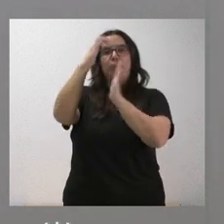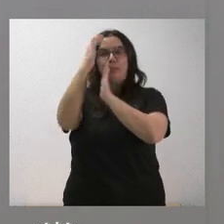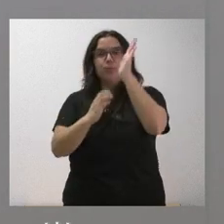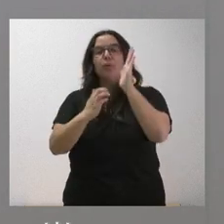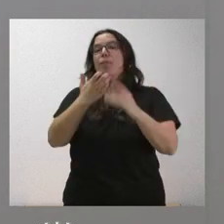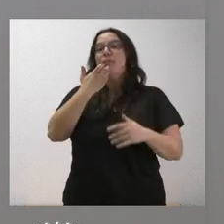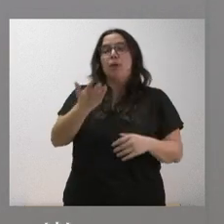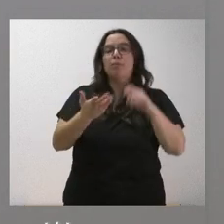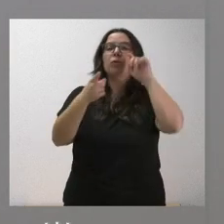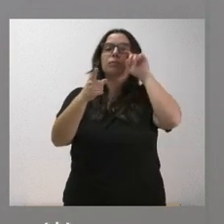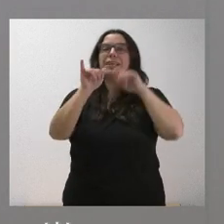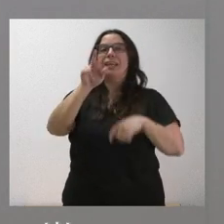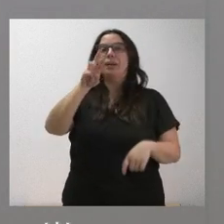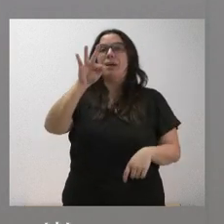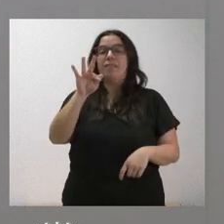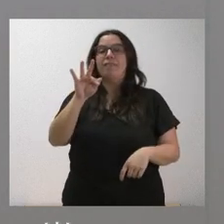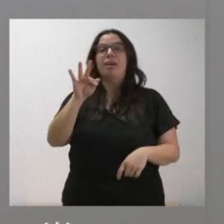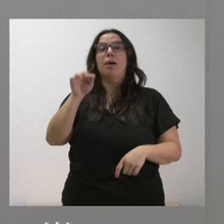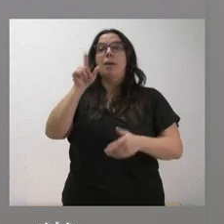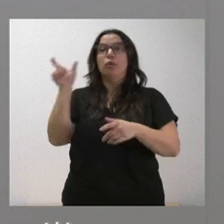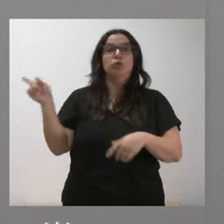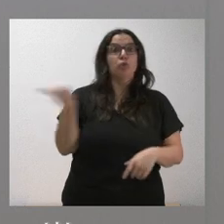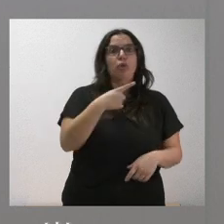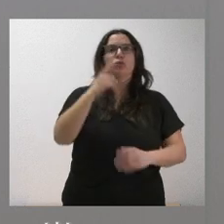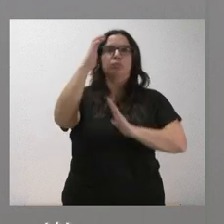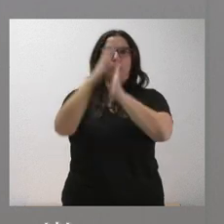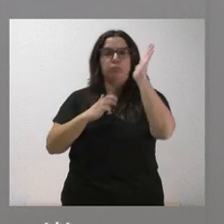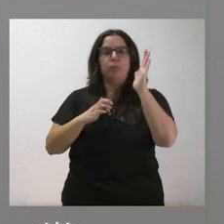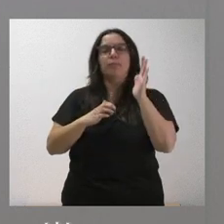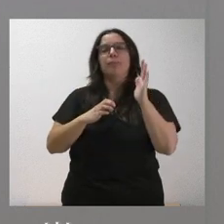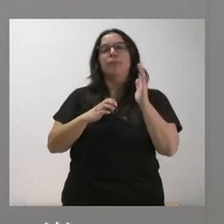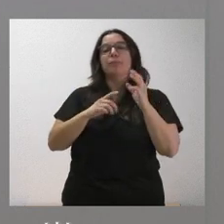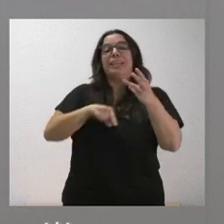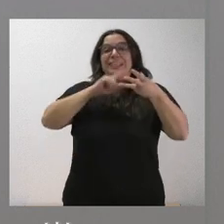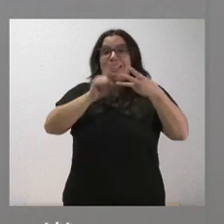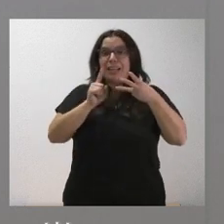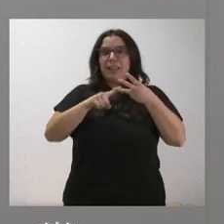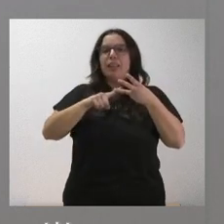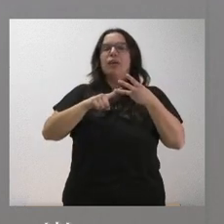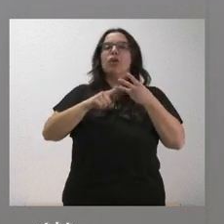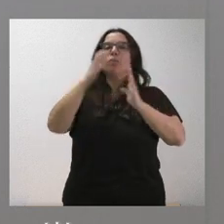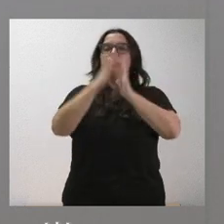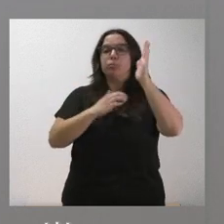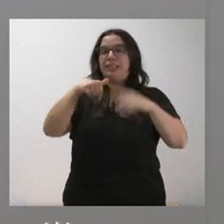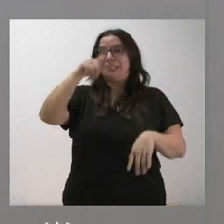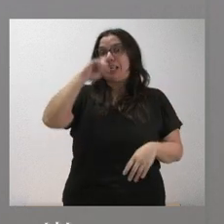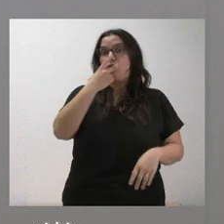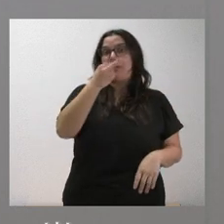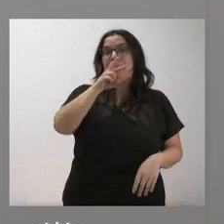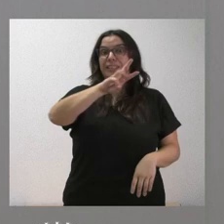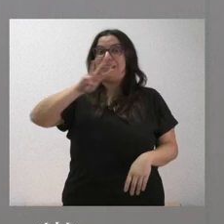cosas la rebaja del irpf para todos los contribuyentes el tercer paquete tuvo lugar en febrero de este mismo año